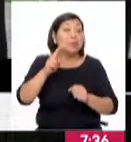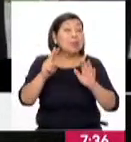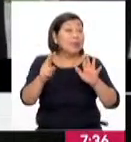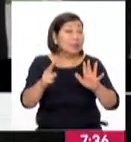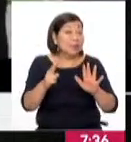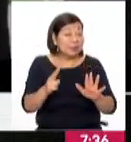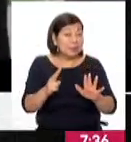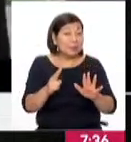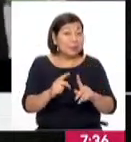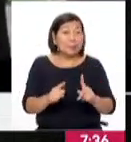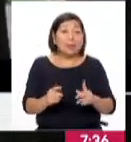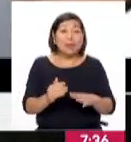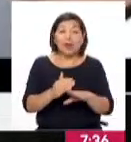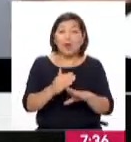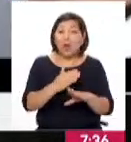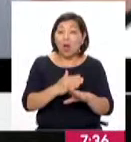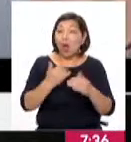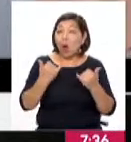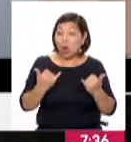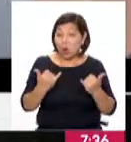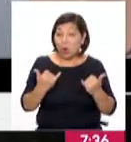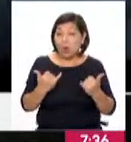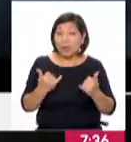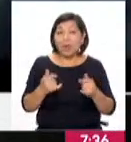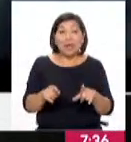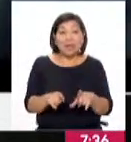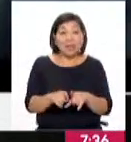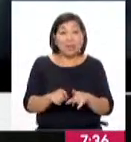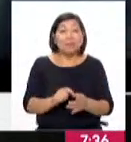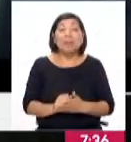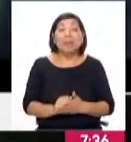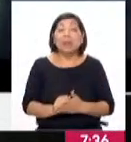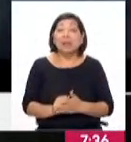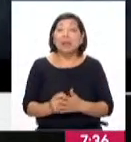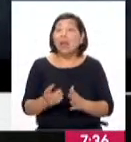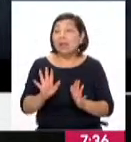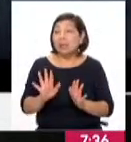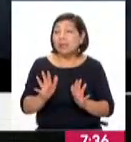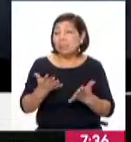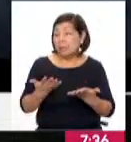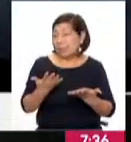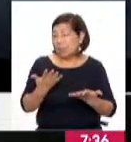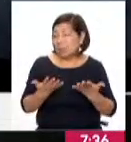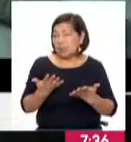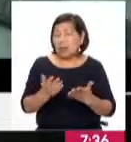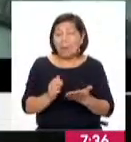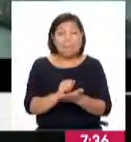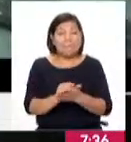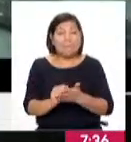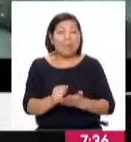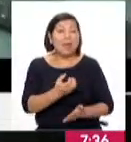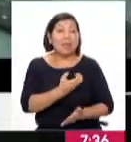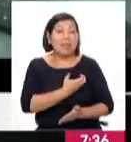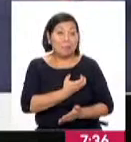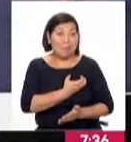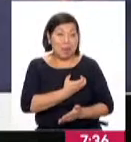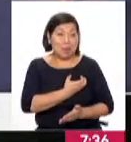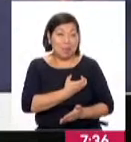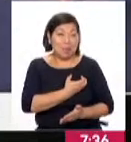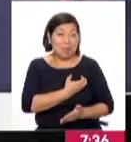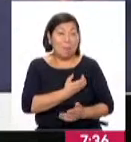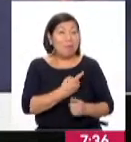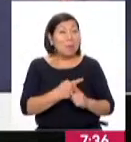la previsión ahorita que está enmarcada también en el comunicado en el fénix hasta mayo aproximadamente porque menciona que estas condiciones